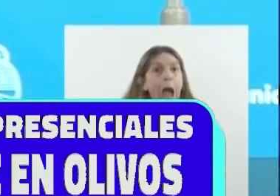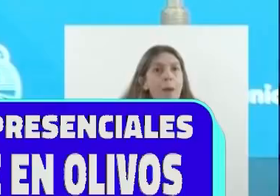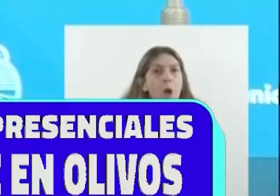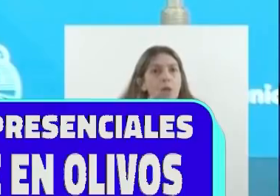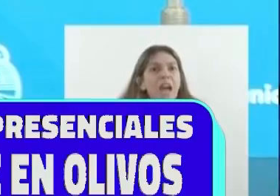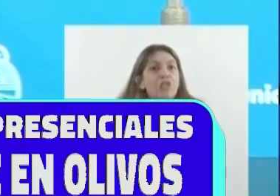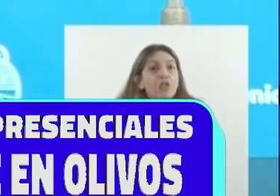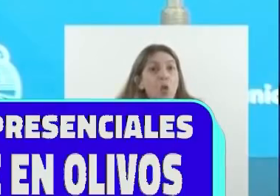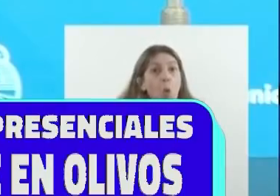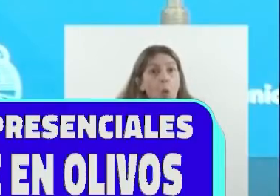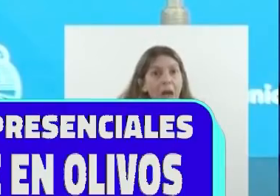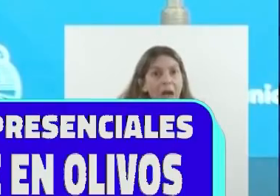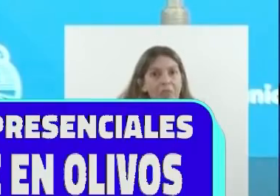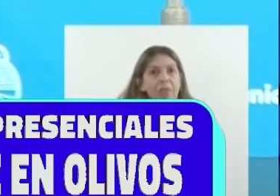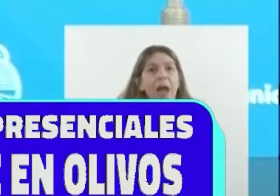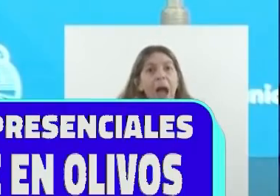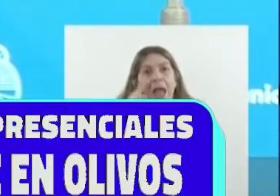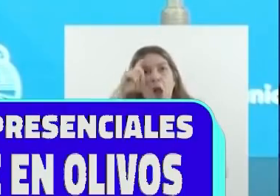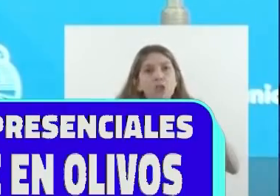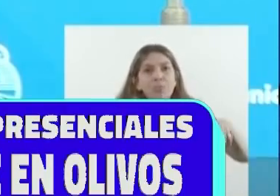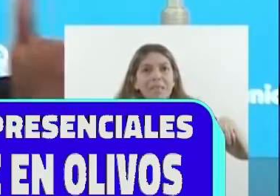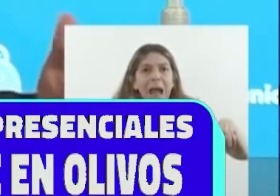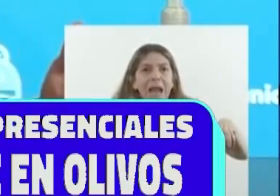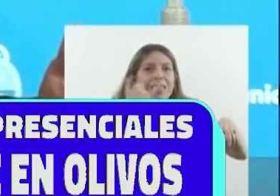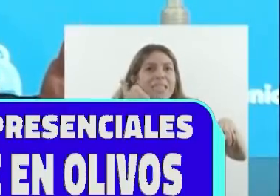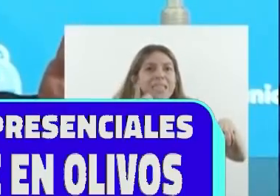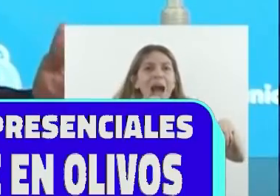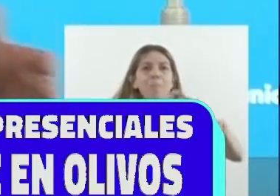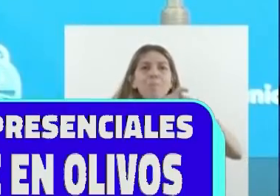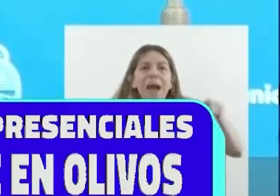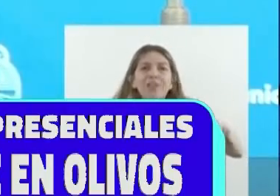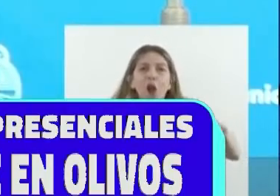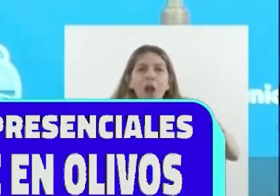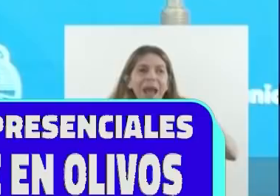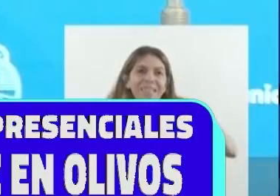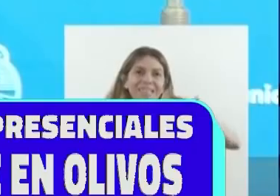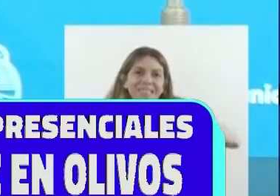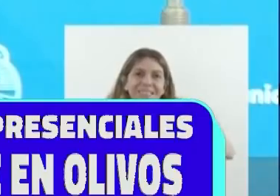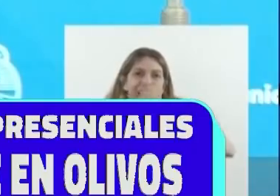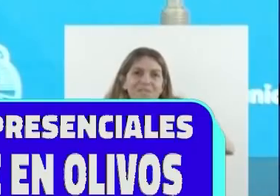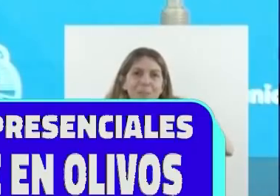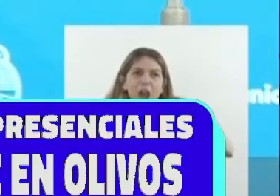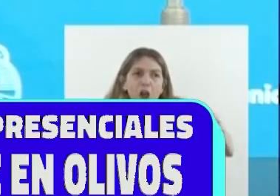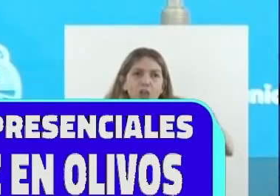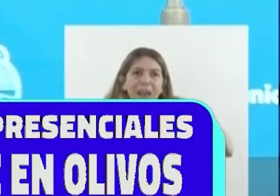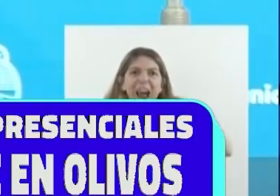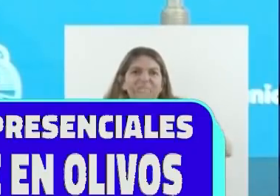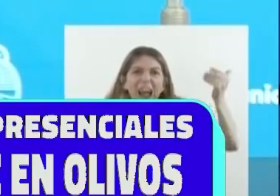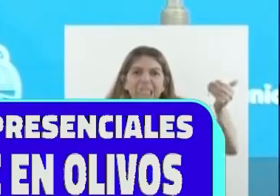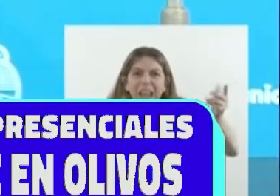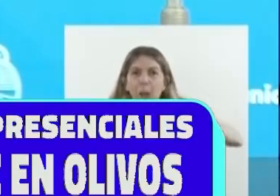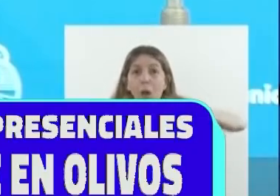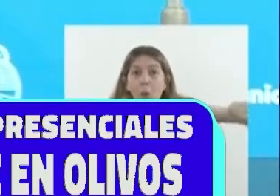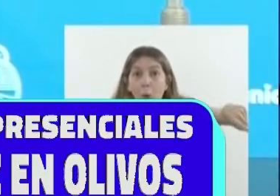ciudad a ir liberando camas de estas otras patologías y poder ponerlas para la atención